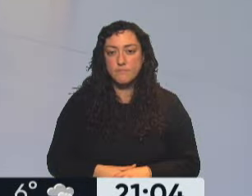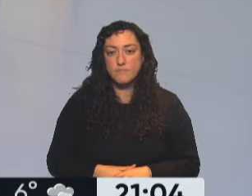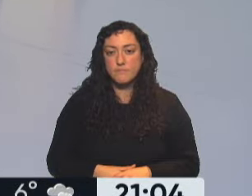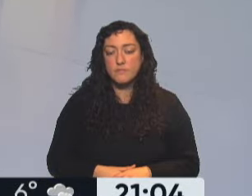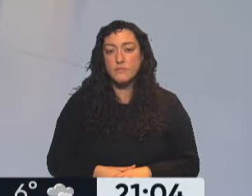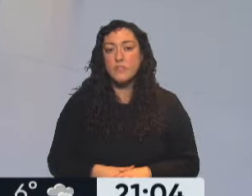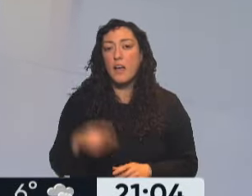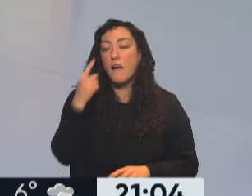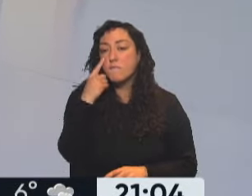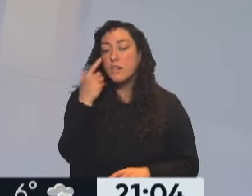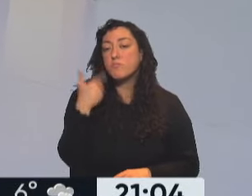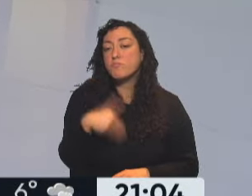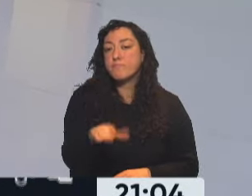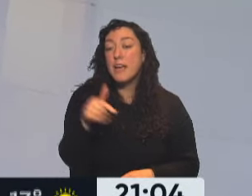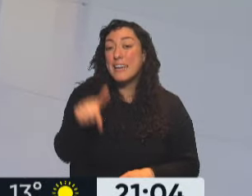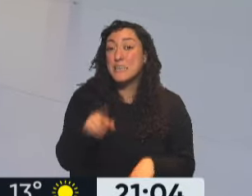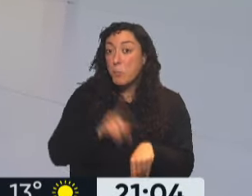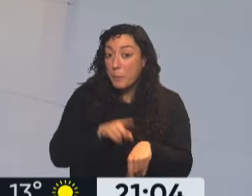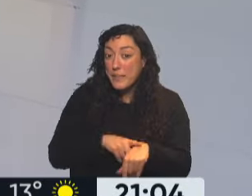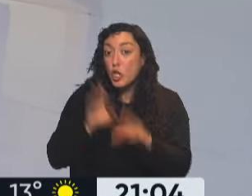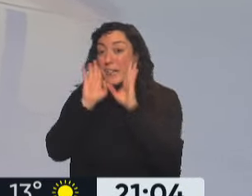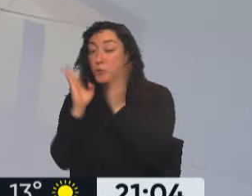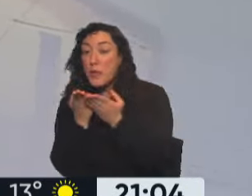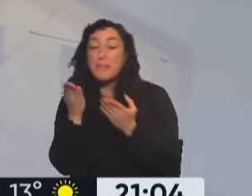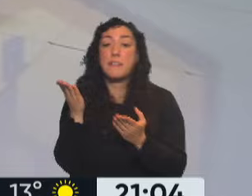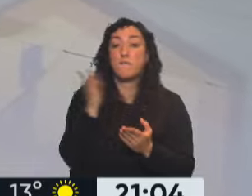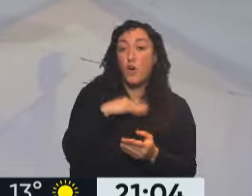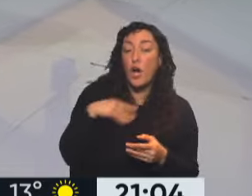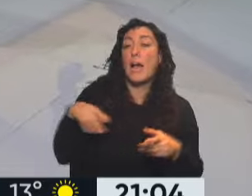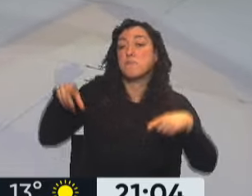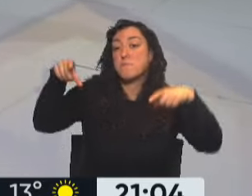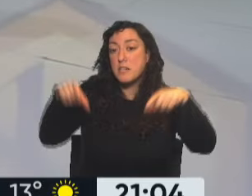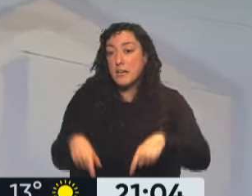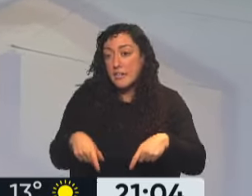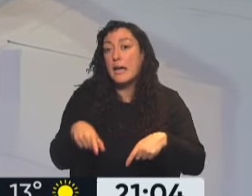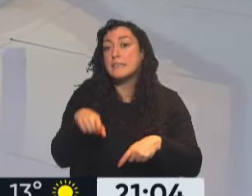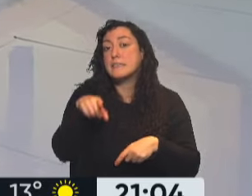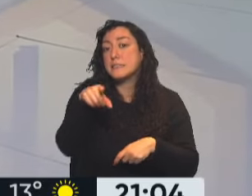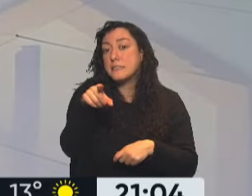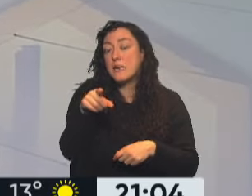¿eh? Y vamos a repasar porque se está jugando Estudiantes allí en el Estadio 1,